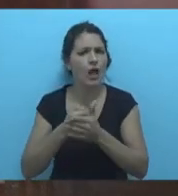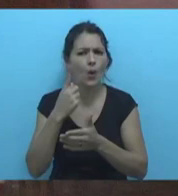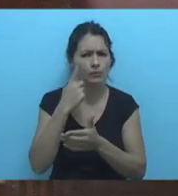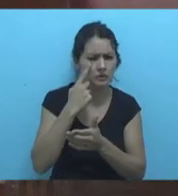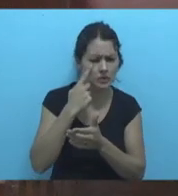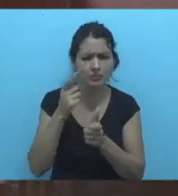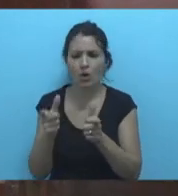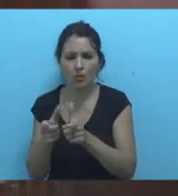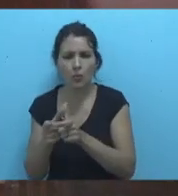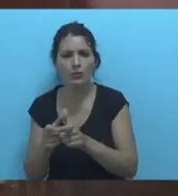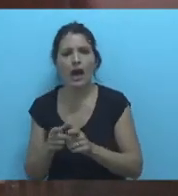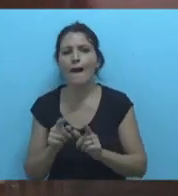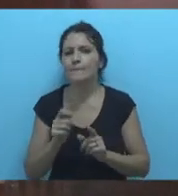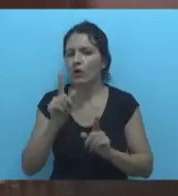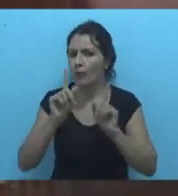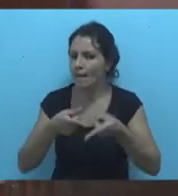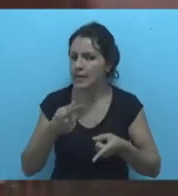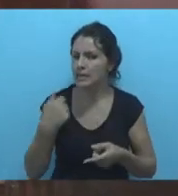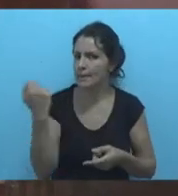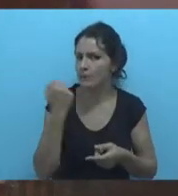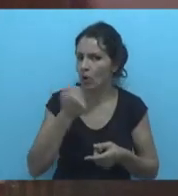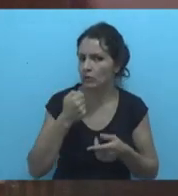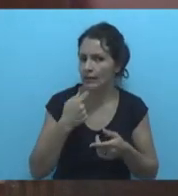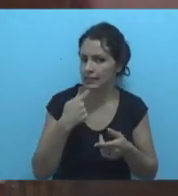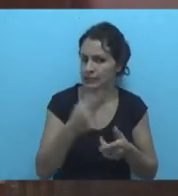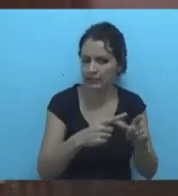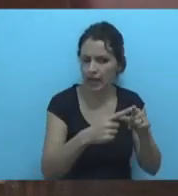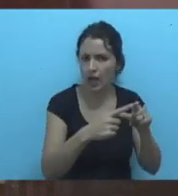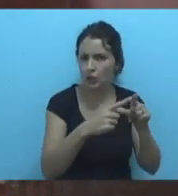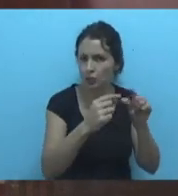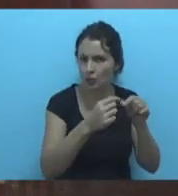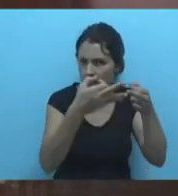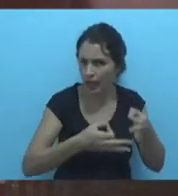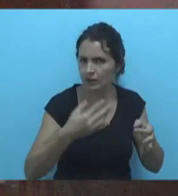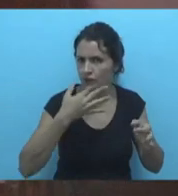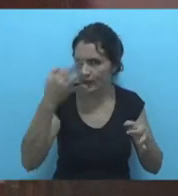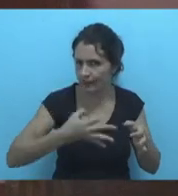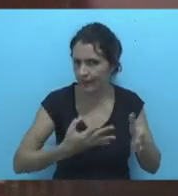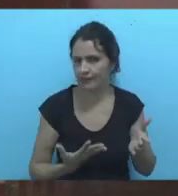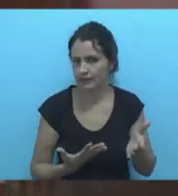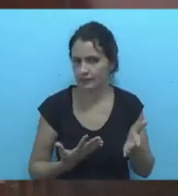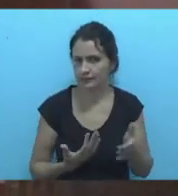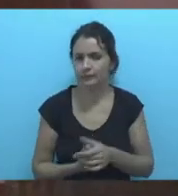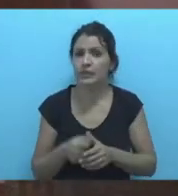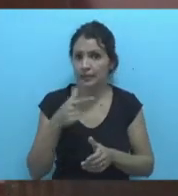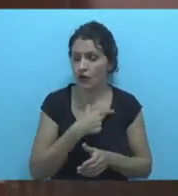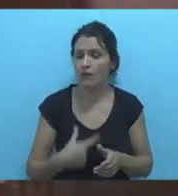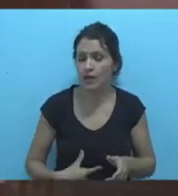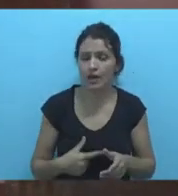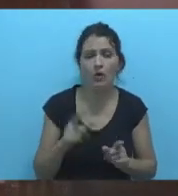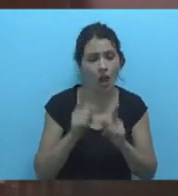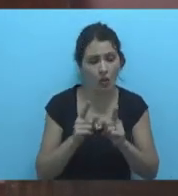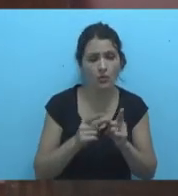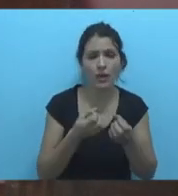importante que llevemos precisión en los datos y fundamentalmente una mirada que un gobierno, vuelvo a repetir, que con aciertos y errores se está administrando la